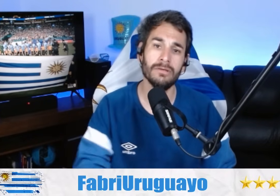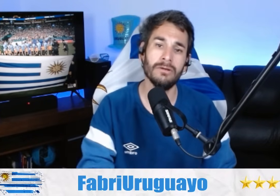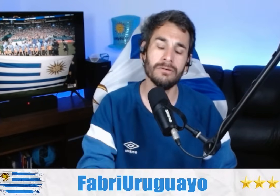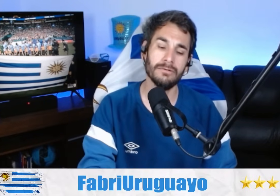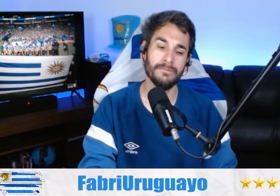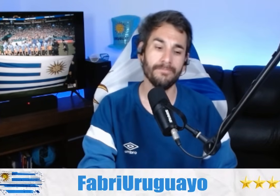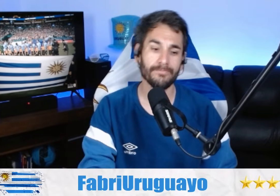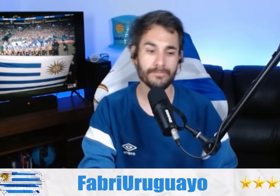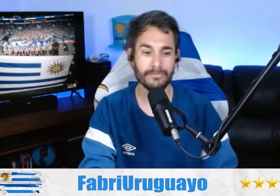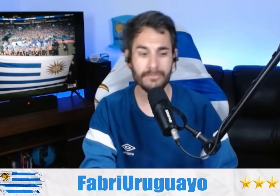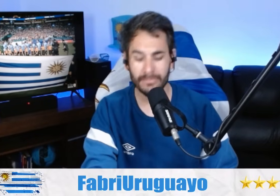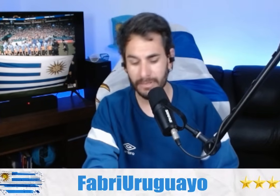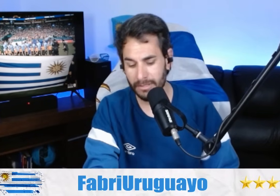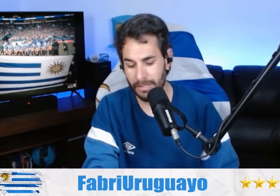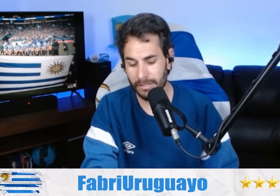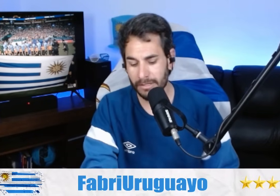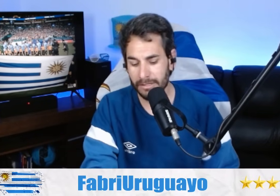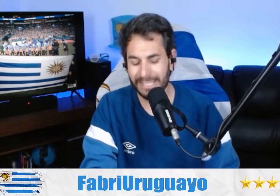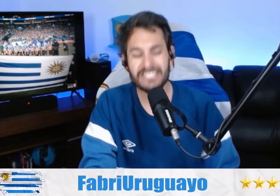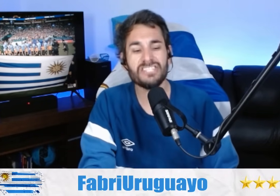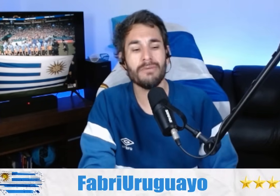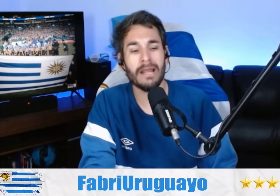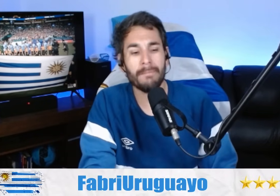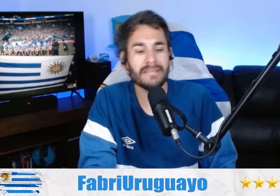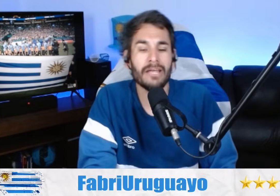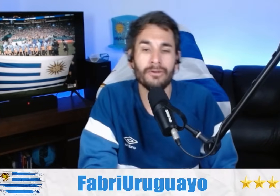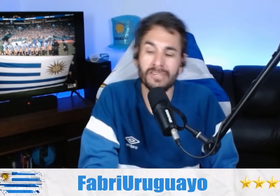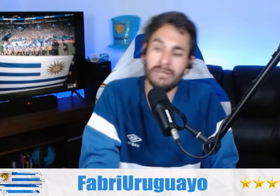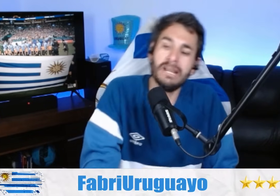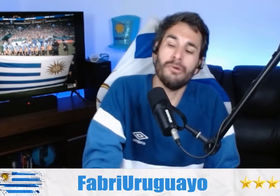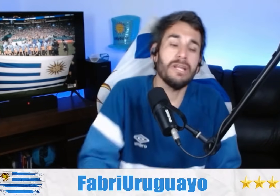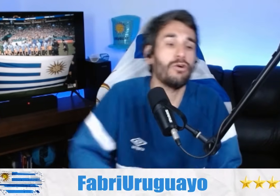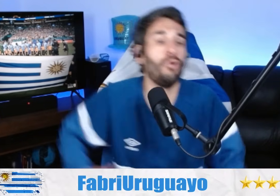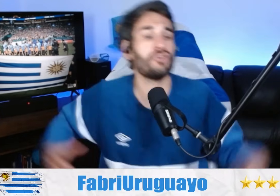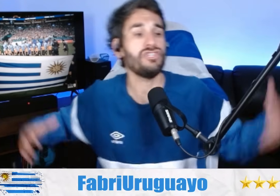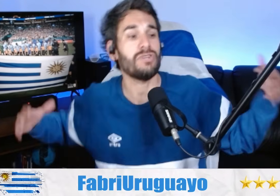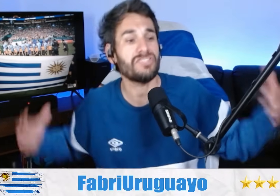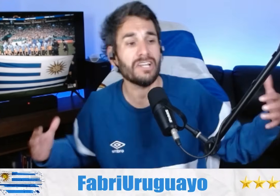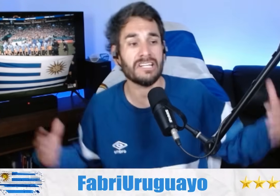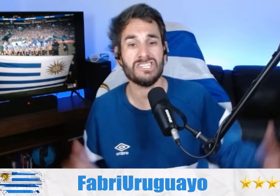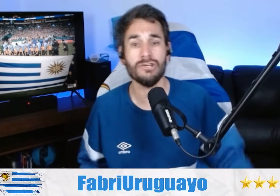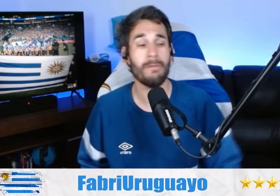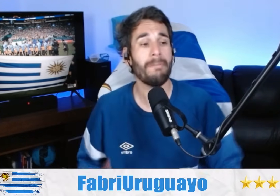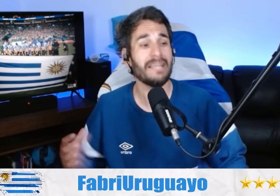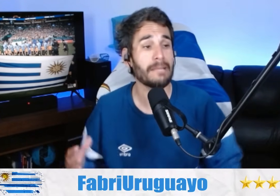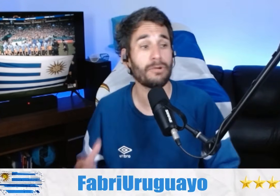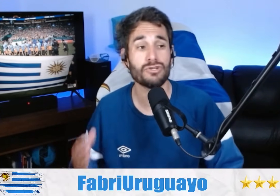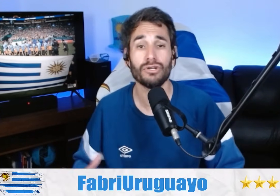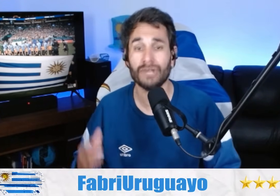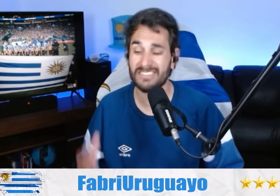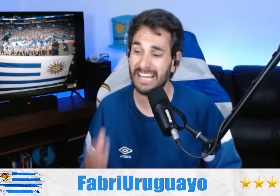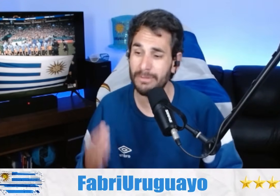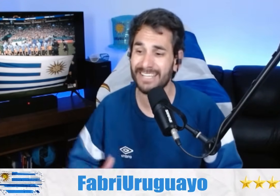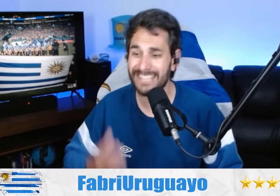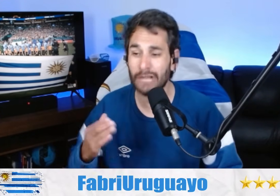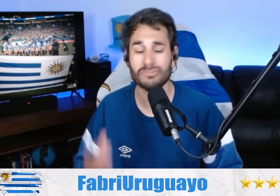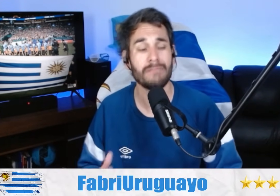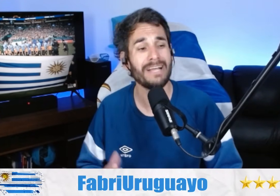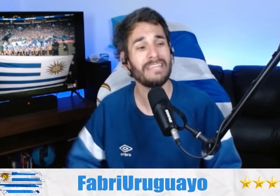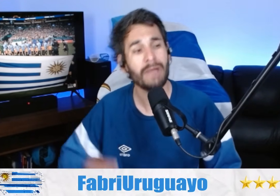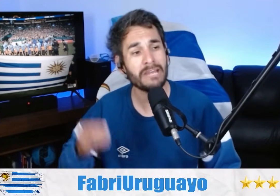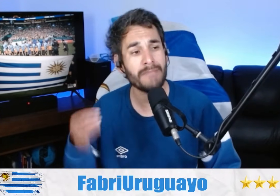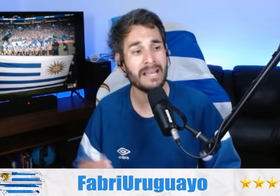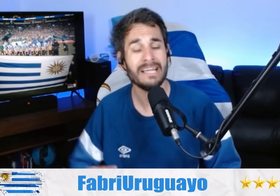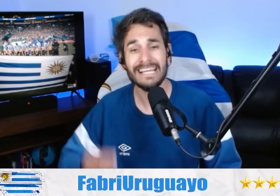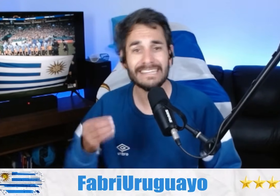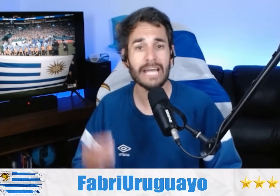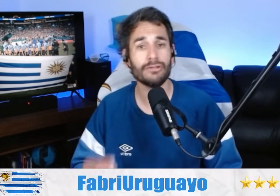podrido Loco qué se lleva la plata a dónde se van a morir con los bolsillos así rellenos de plata porque yo creo que si en la vida hac las cosas